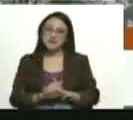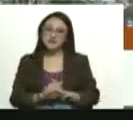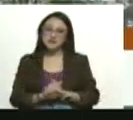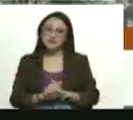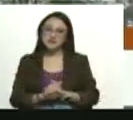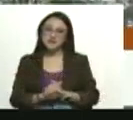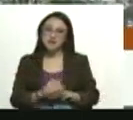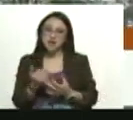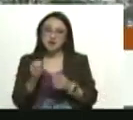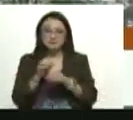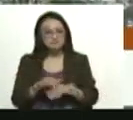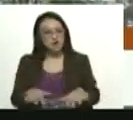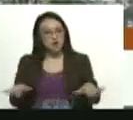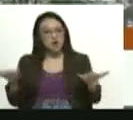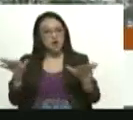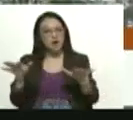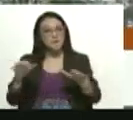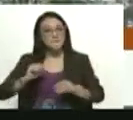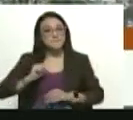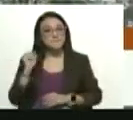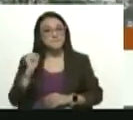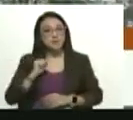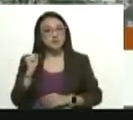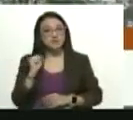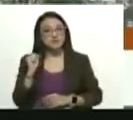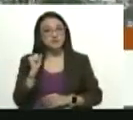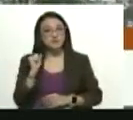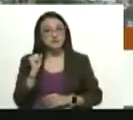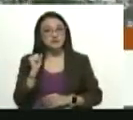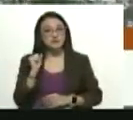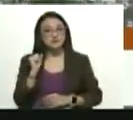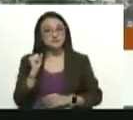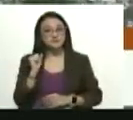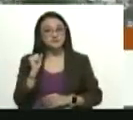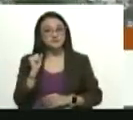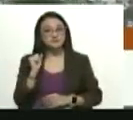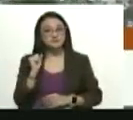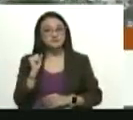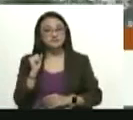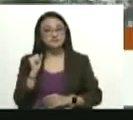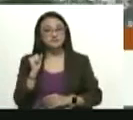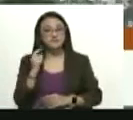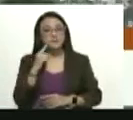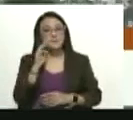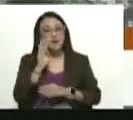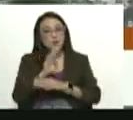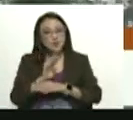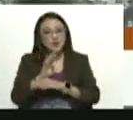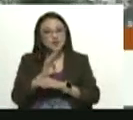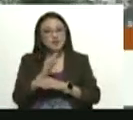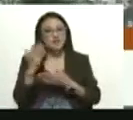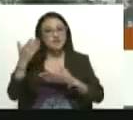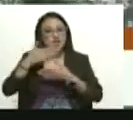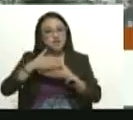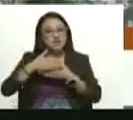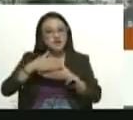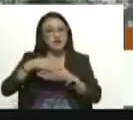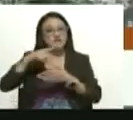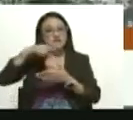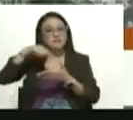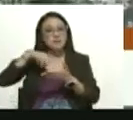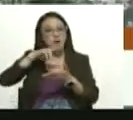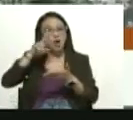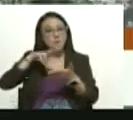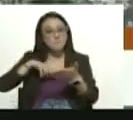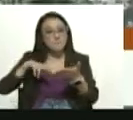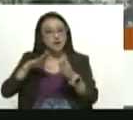Vamos a desplegar a la Policía Federal, más todavía para que cuide las fronteras. Firmaremos convenios con todos